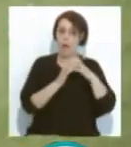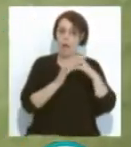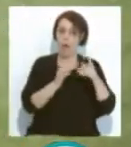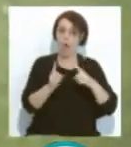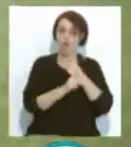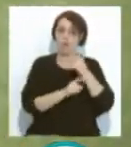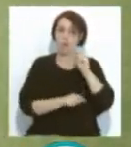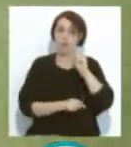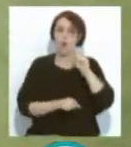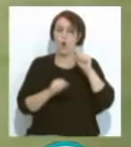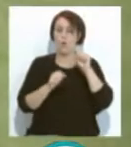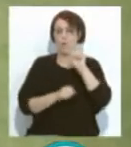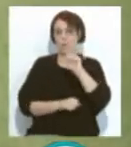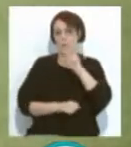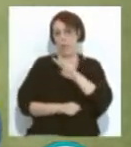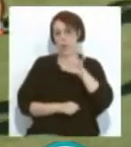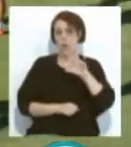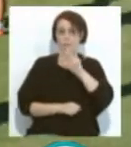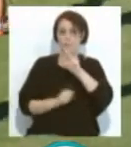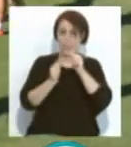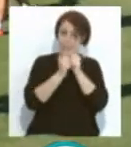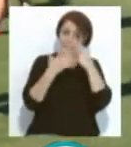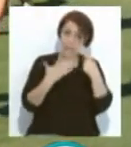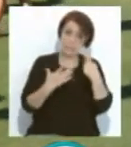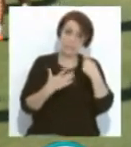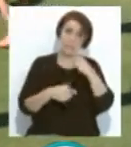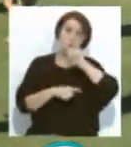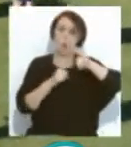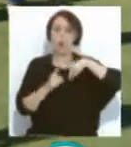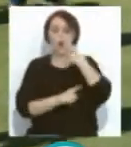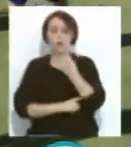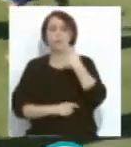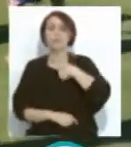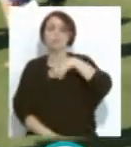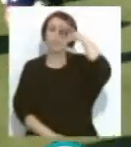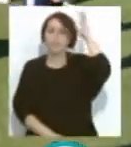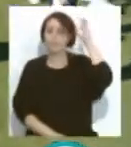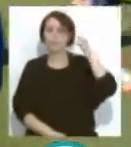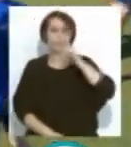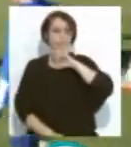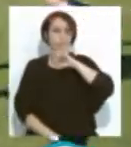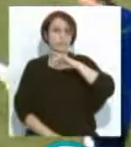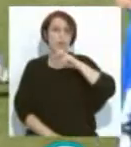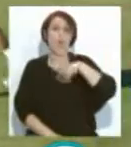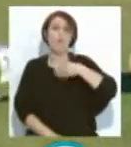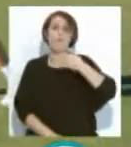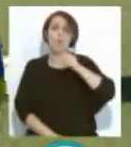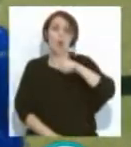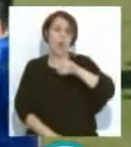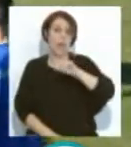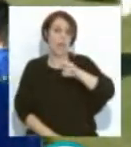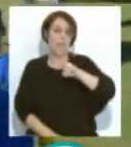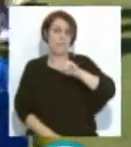minuto 25-26. Ahí vemos a Conan muy contento de decir que Conan volvió directamente desde Bolivia, donde